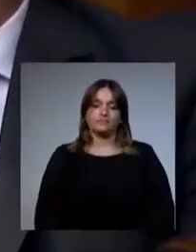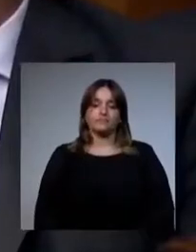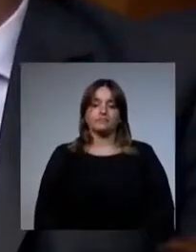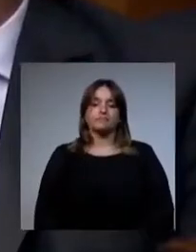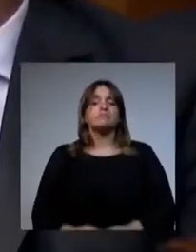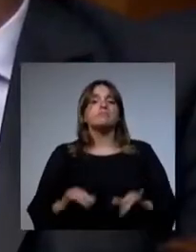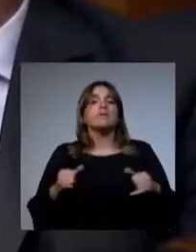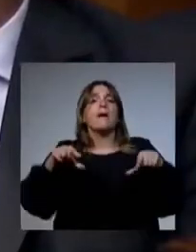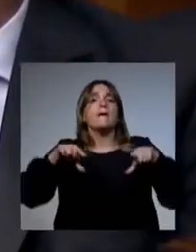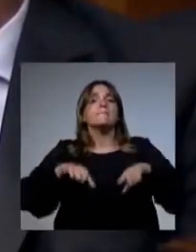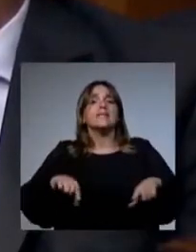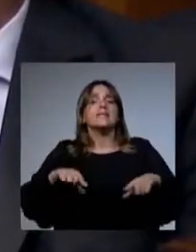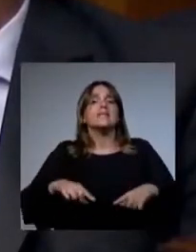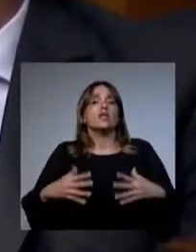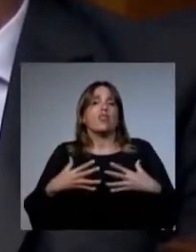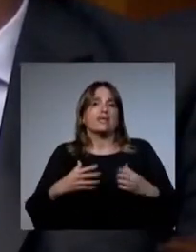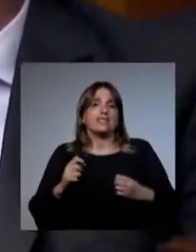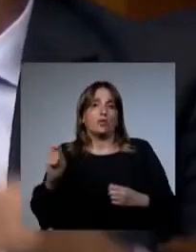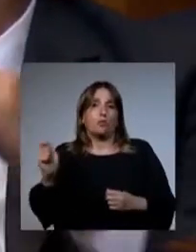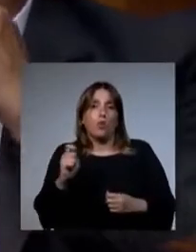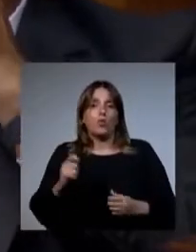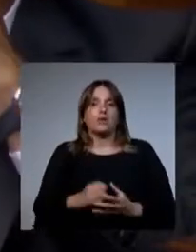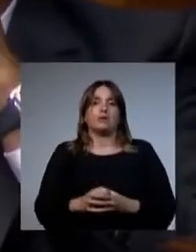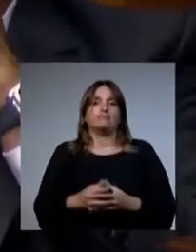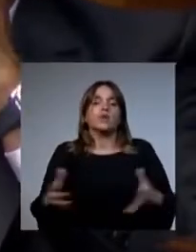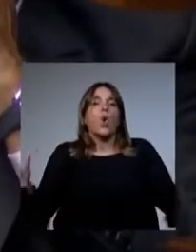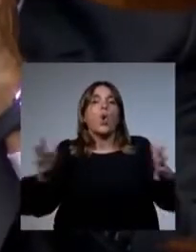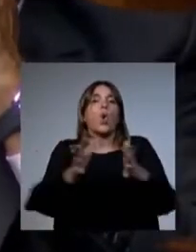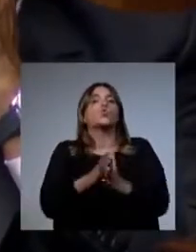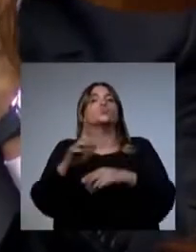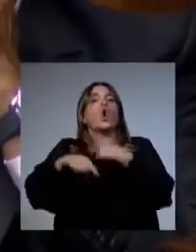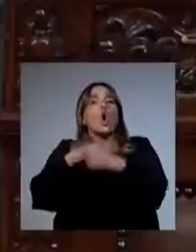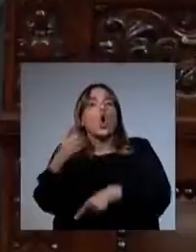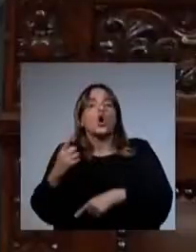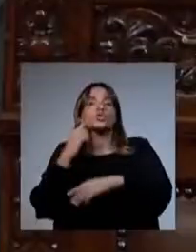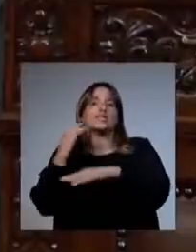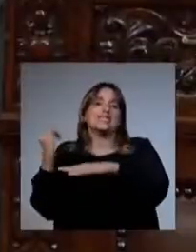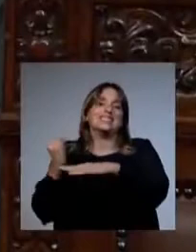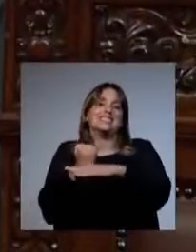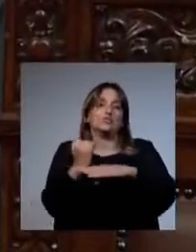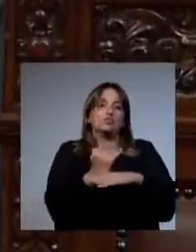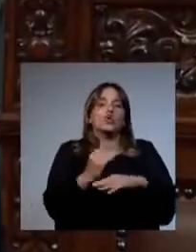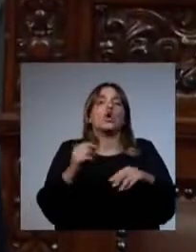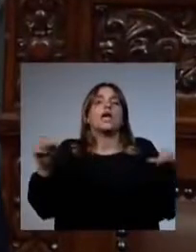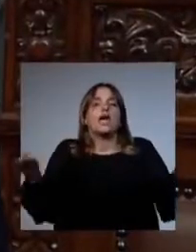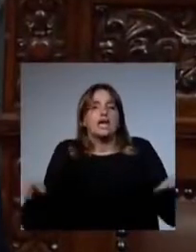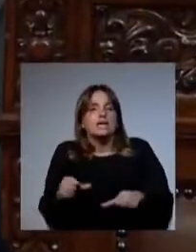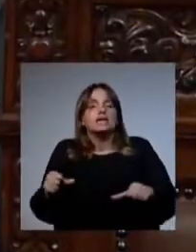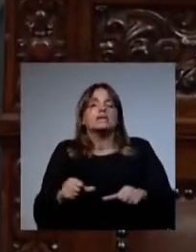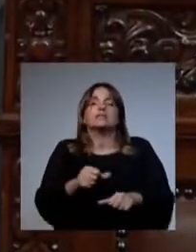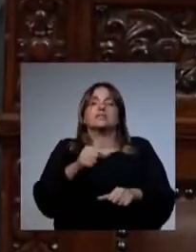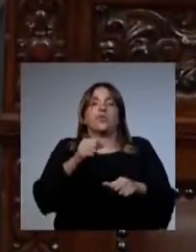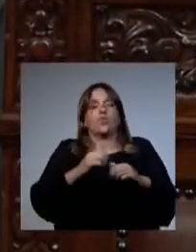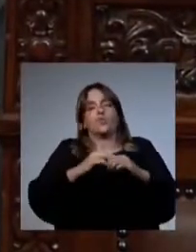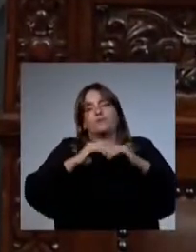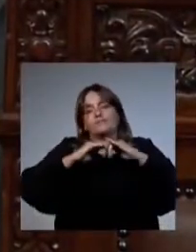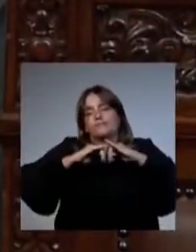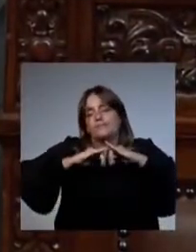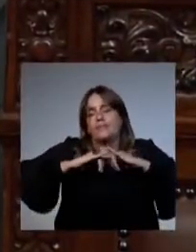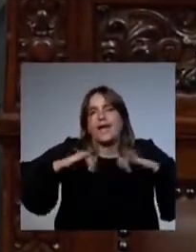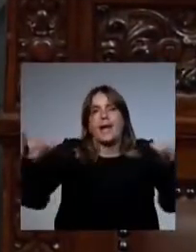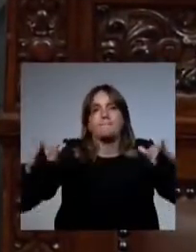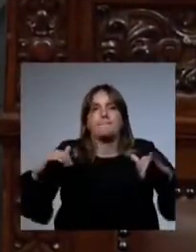Desde el Ministerio de Salud Pública, conjuntamente con otros organismos, se desarrolló una potente campaña de comunicación